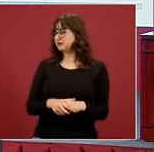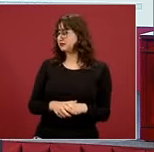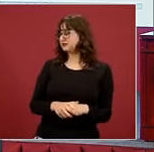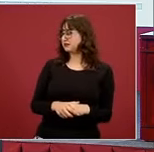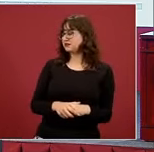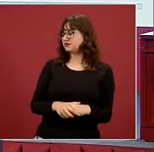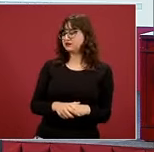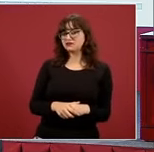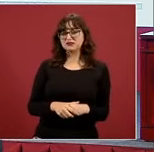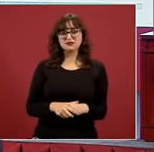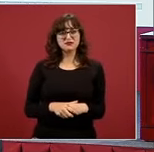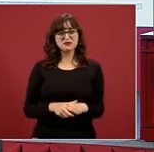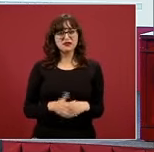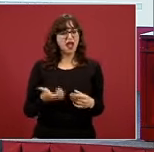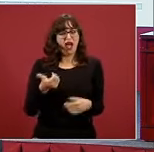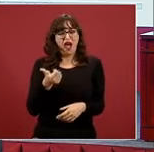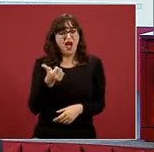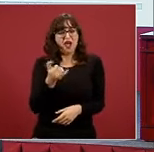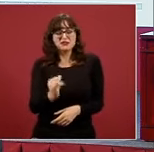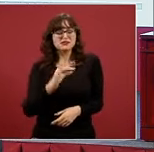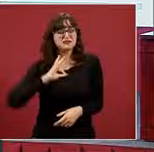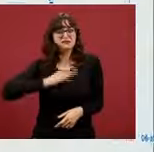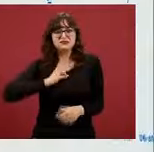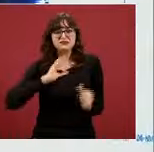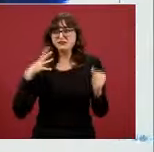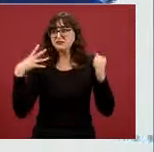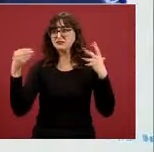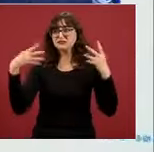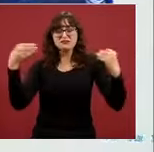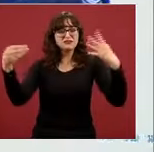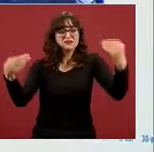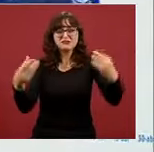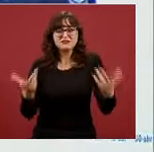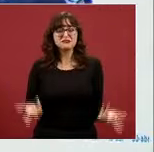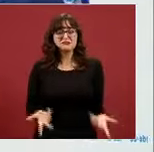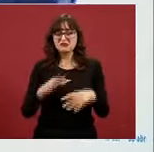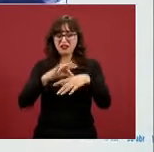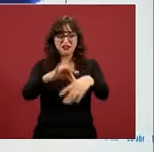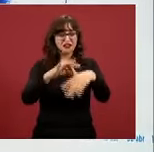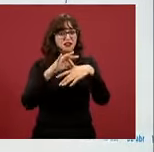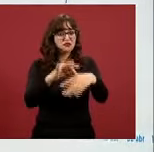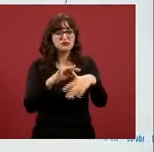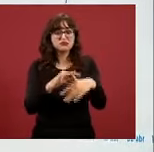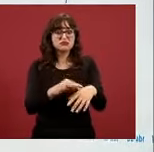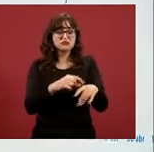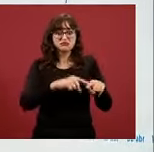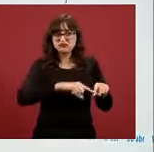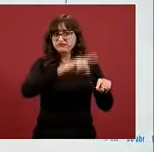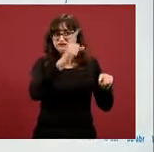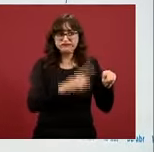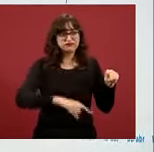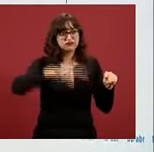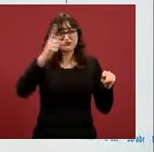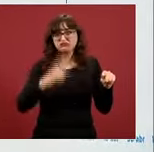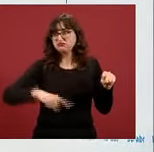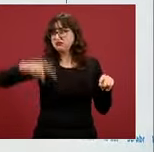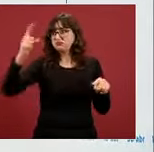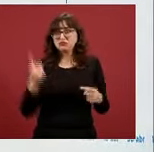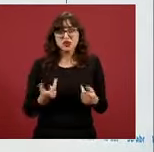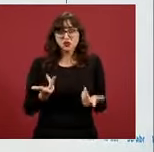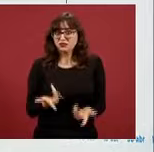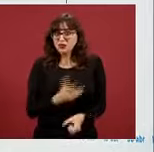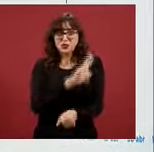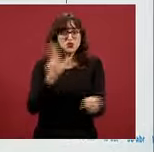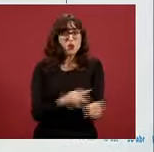son representaciones gráficas de la realidad y la realidad es compleja. Aunque aquí lo vemos de manera gráfica, lo que debemos ver es la realidad de una